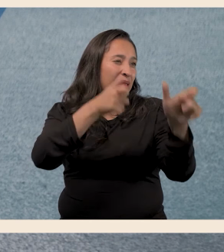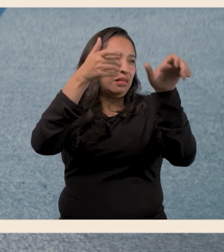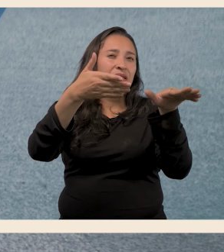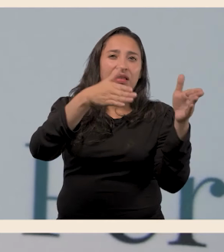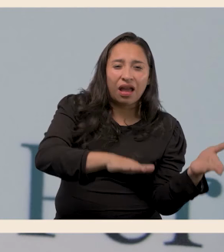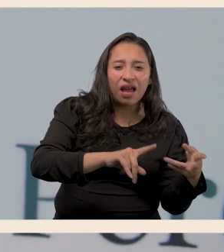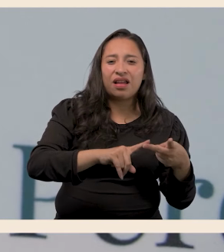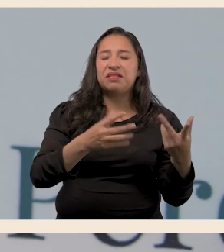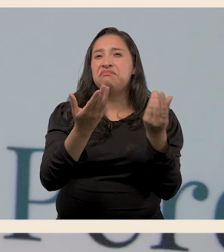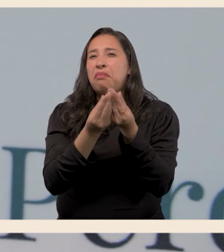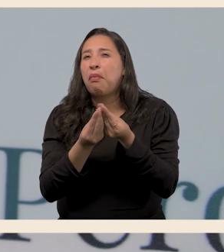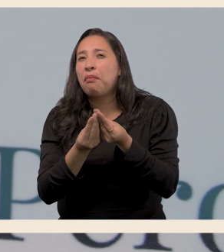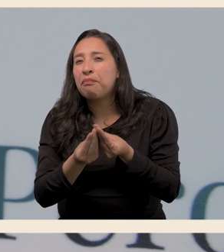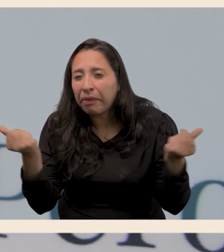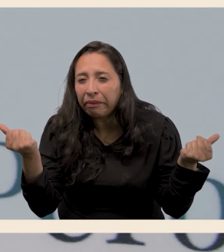desaparecer,